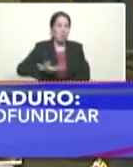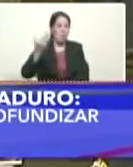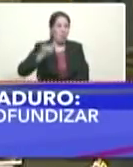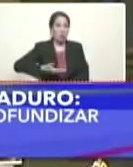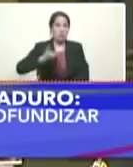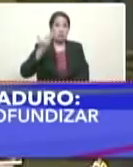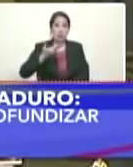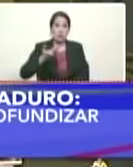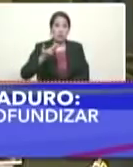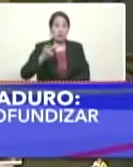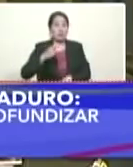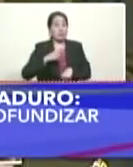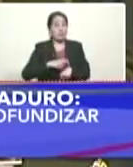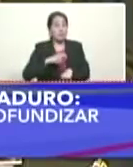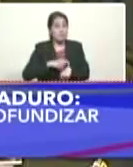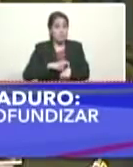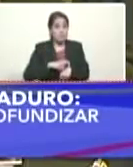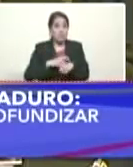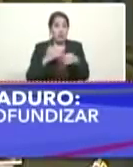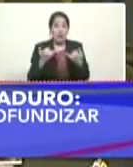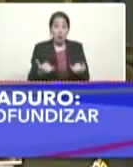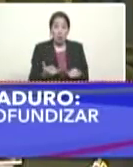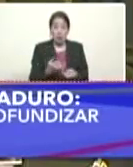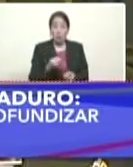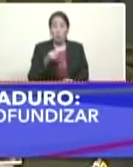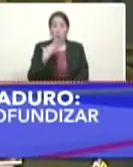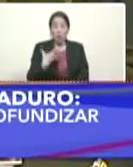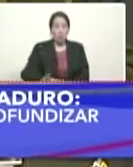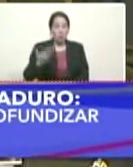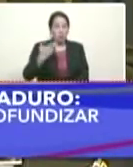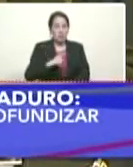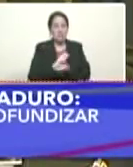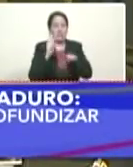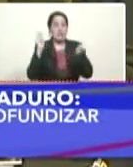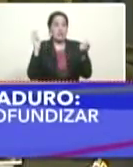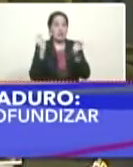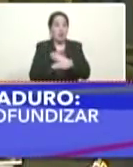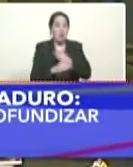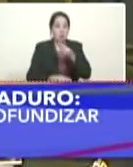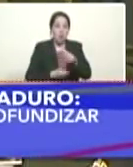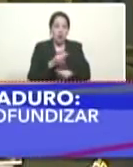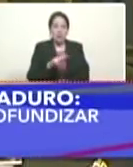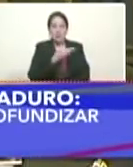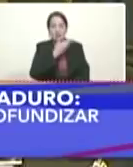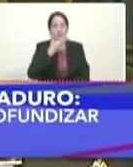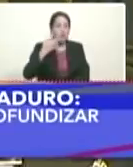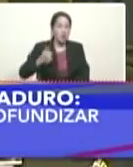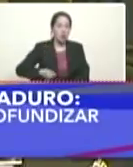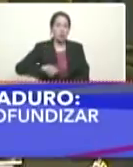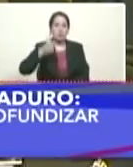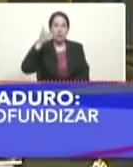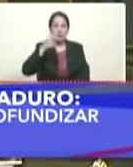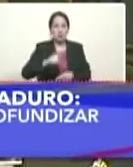esta es la hora de los grandes cambios para hacer más y mejor